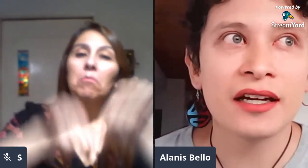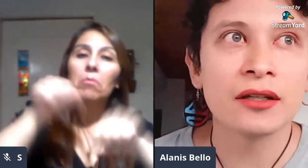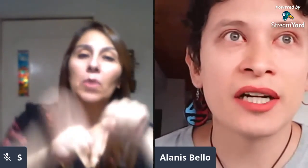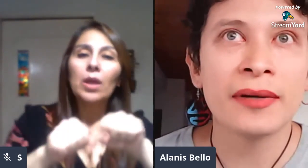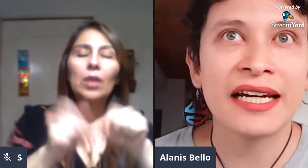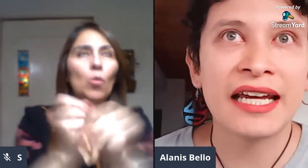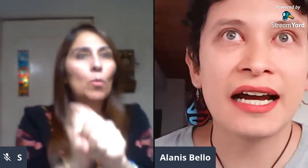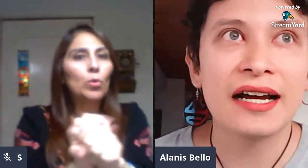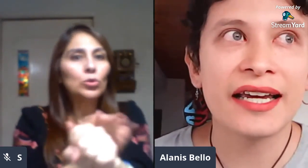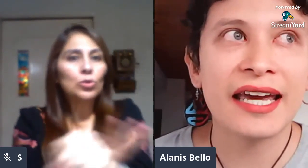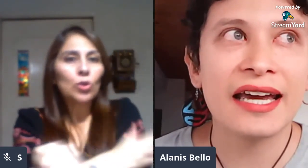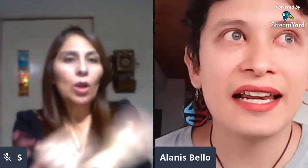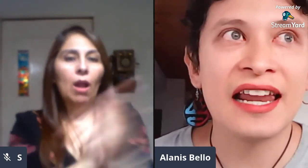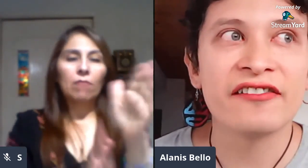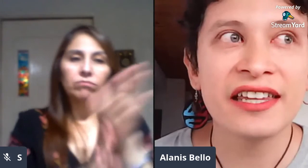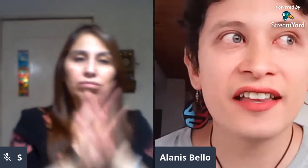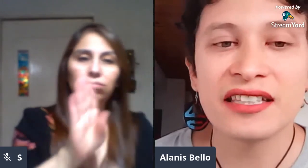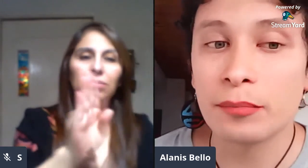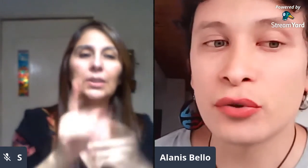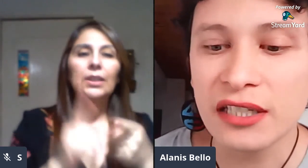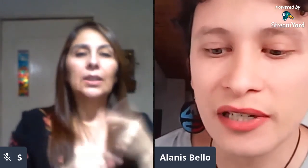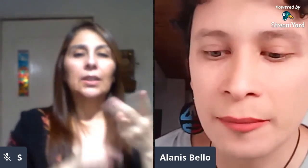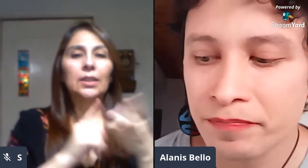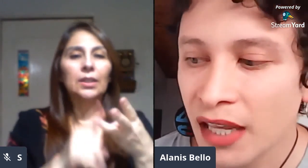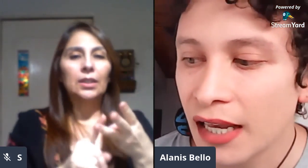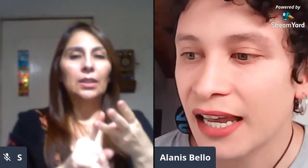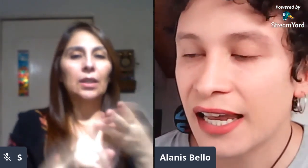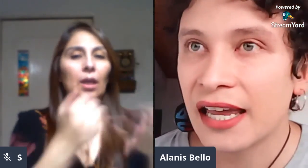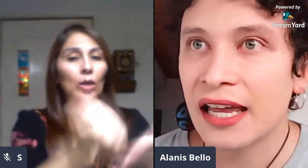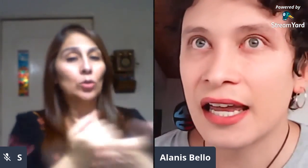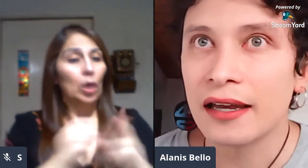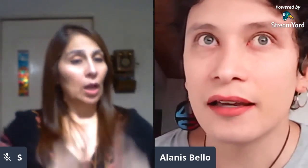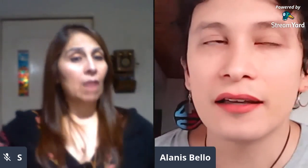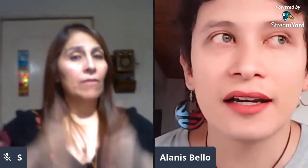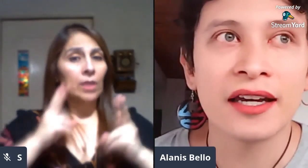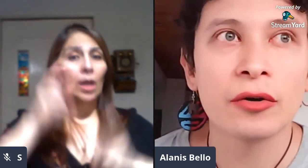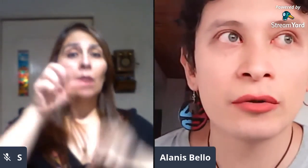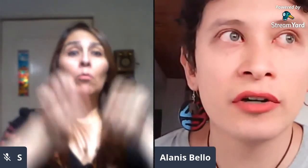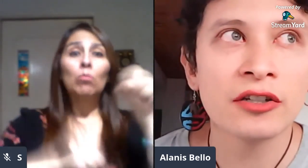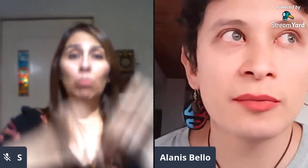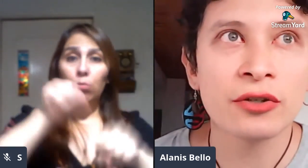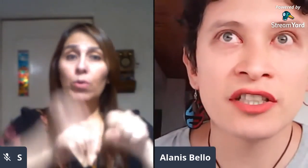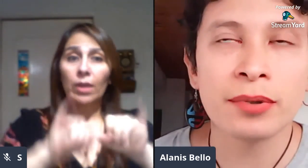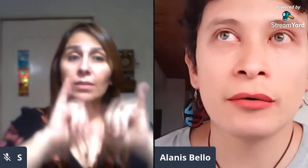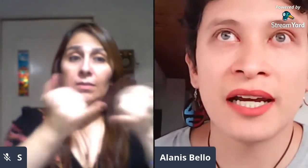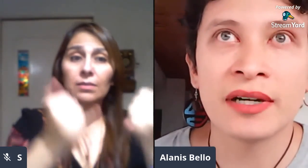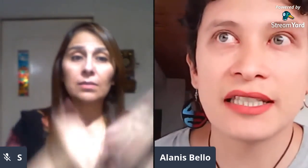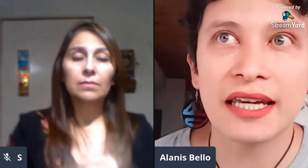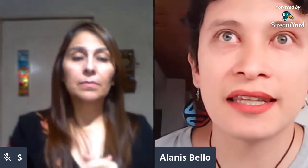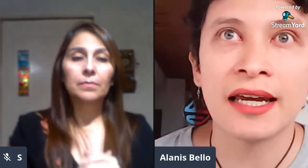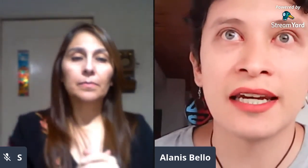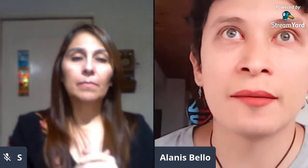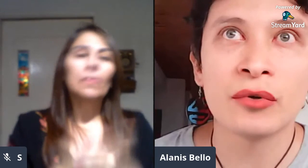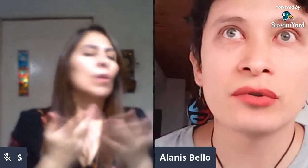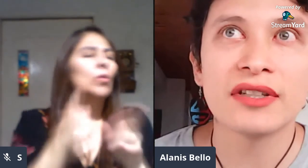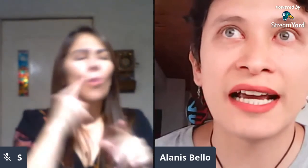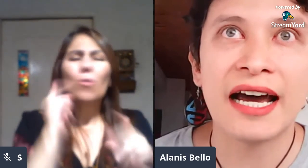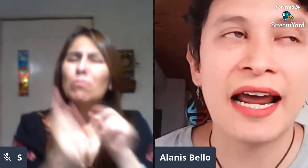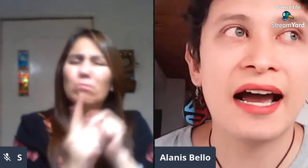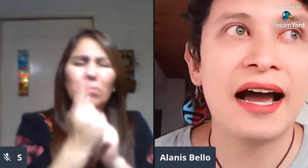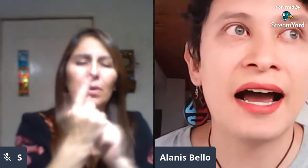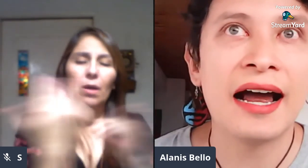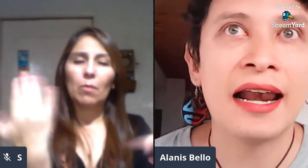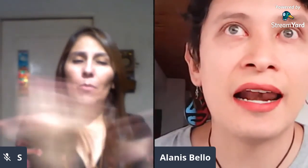que permite de alguna manera que la vida sea posible. Creo que uno de los mayores problemas que tenemos